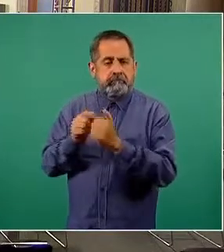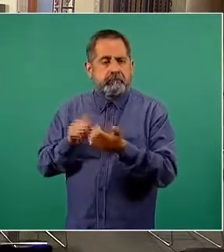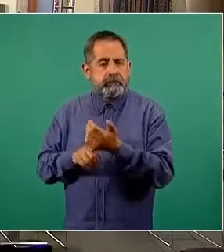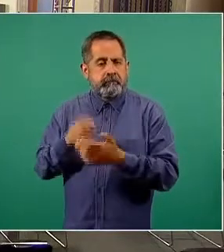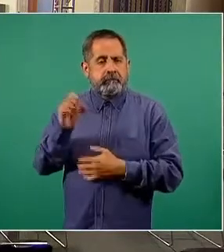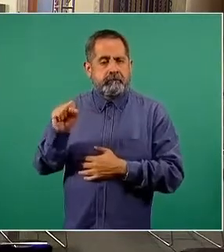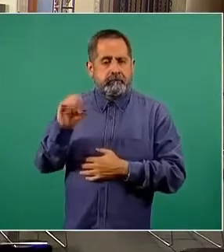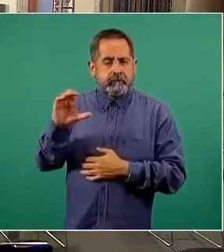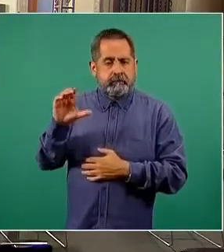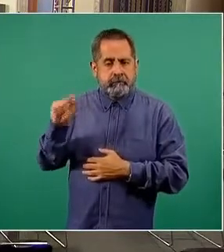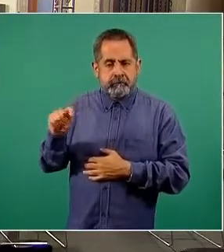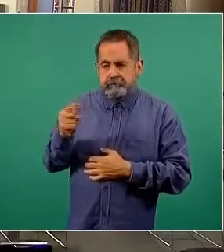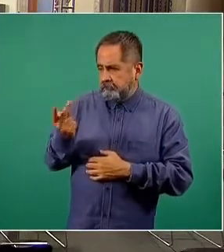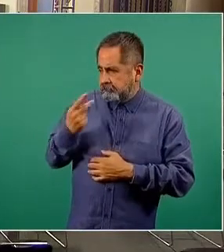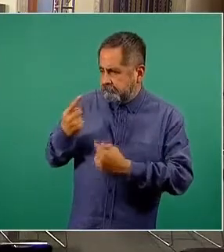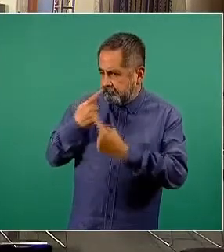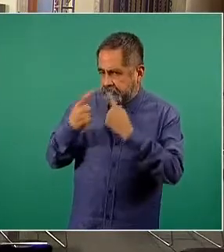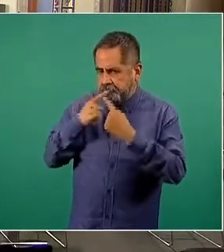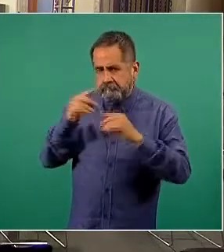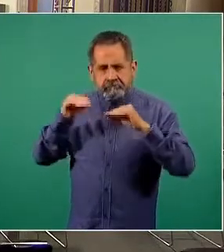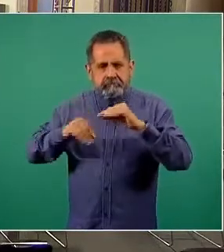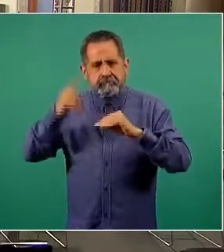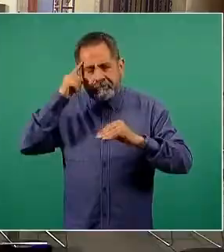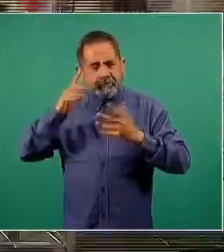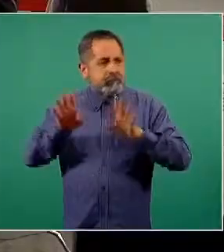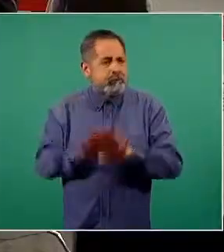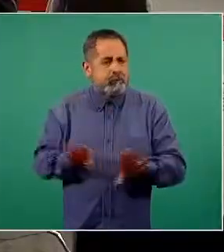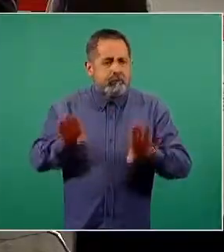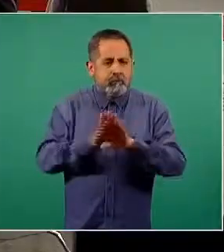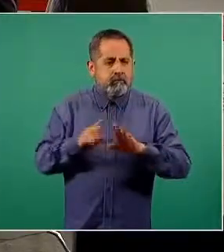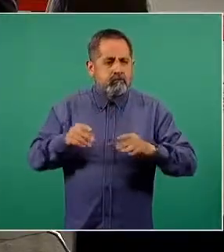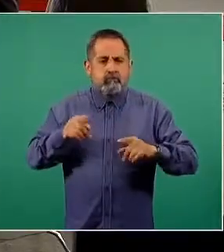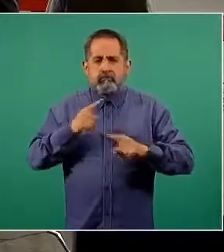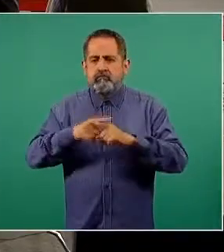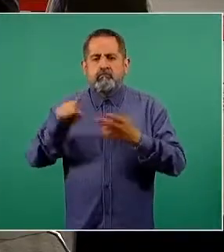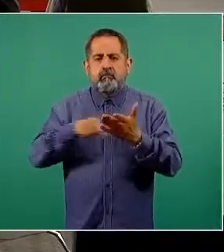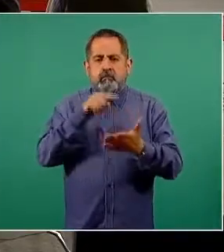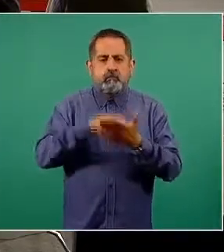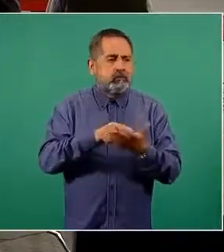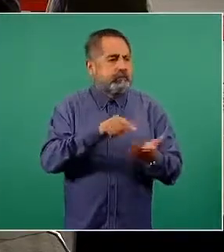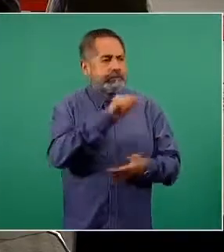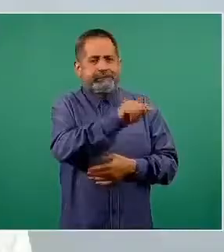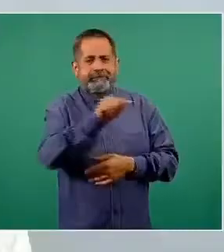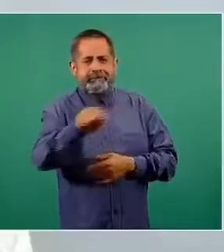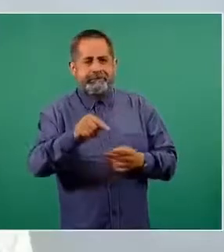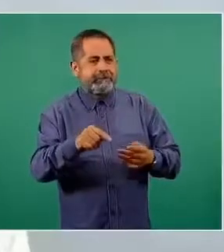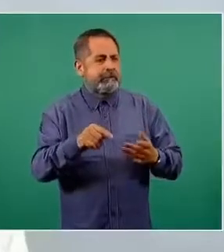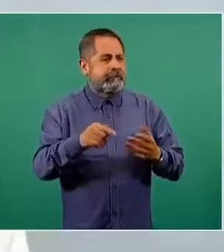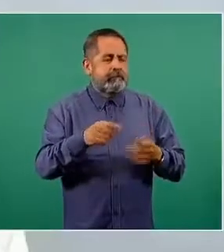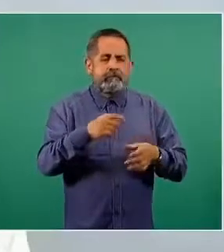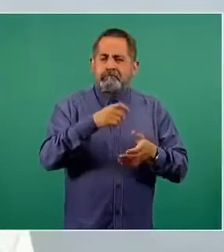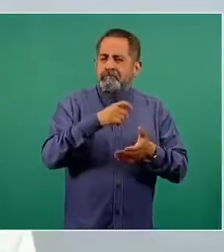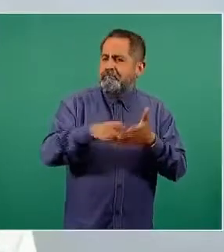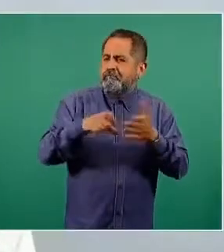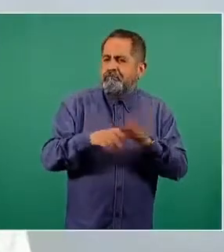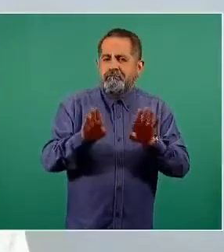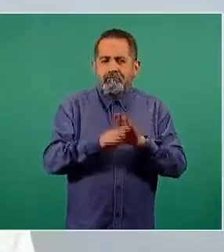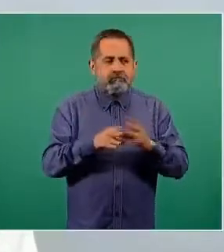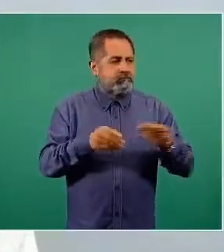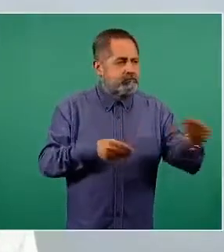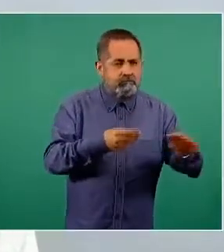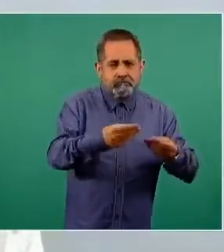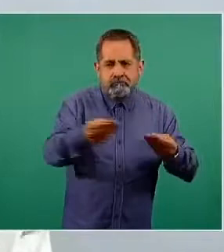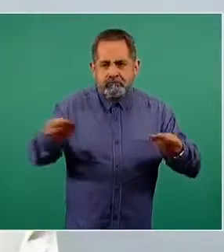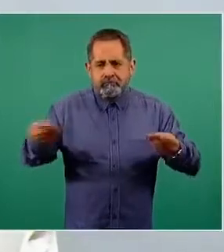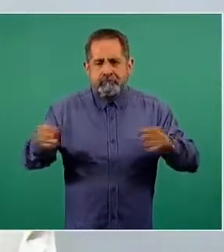de Comunicaciones y Transportes para propiciar una distribución urbana de mercancías más eficiente a través de un modelo distinto de reparto